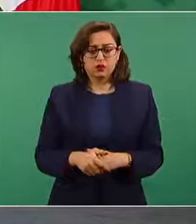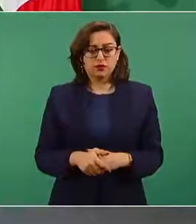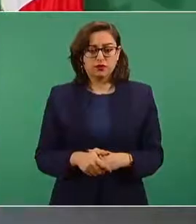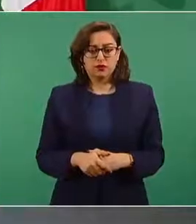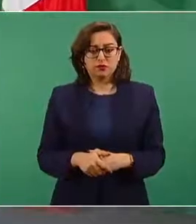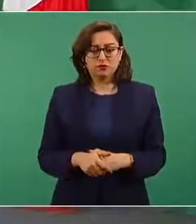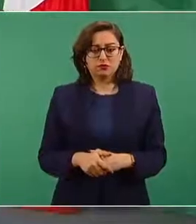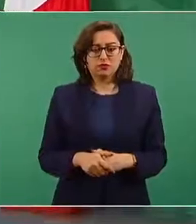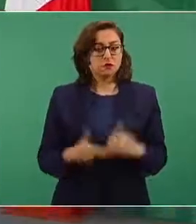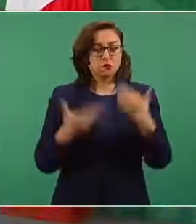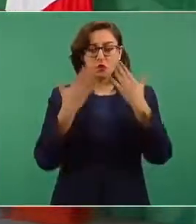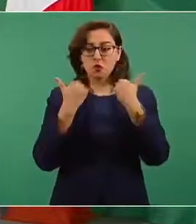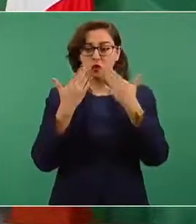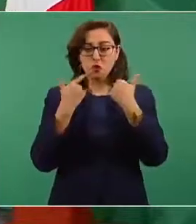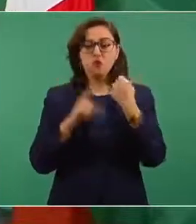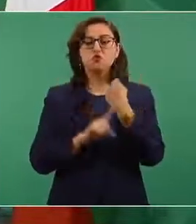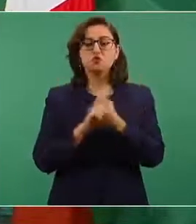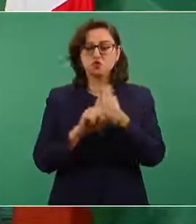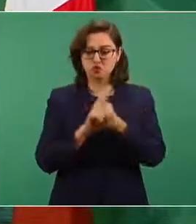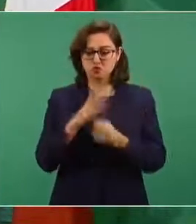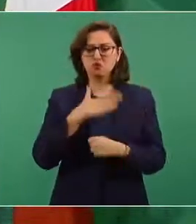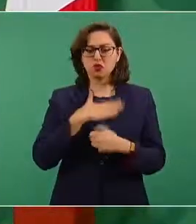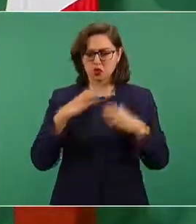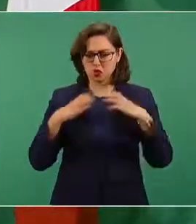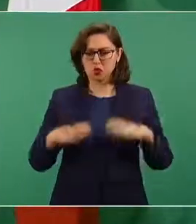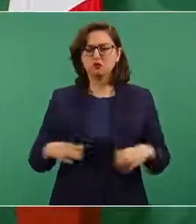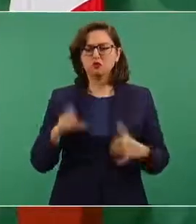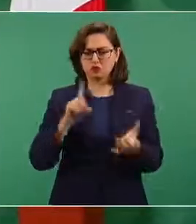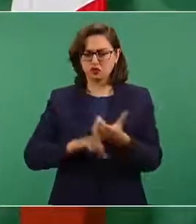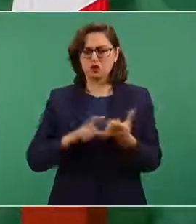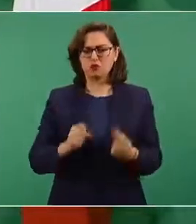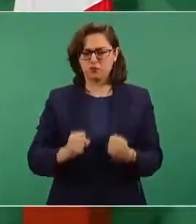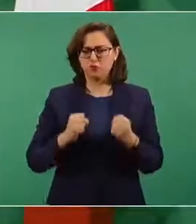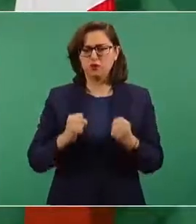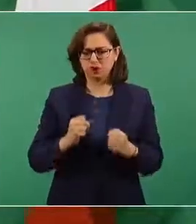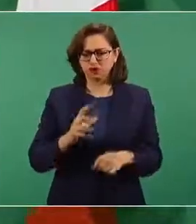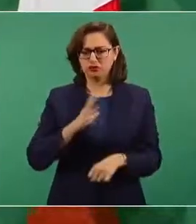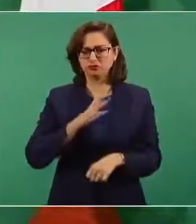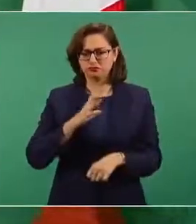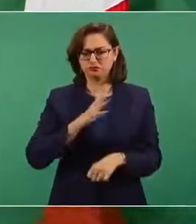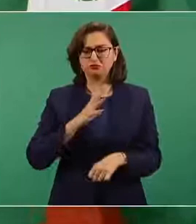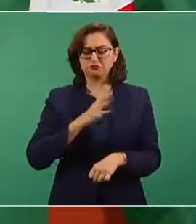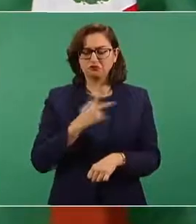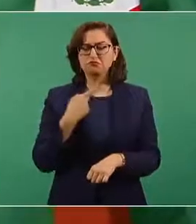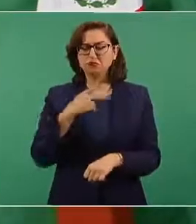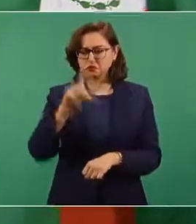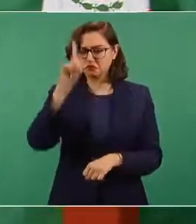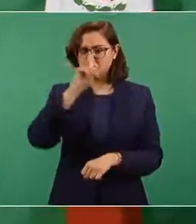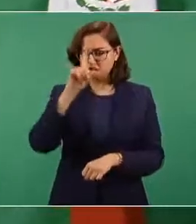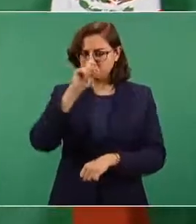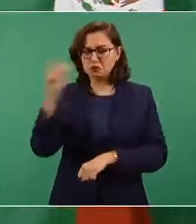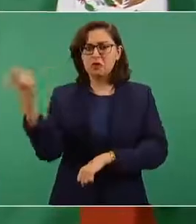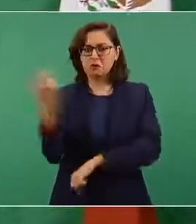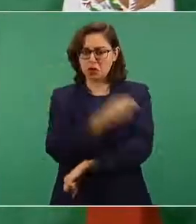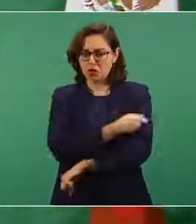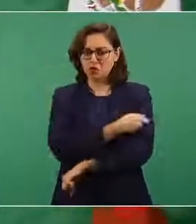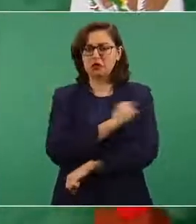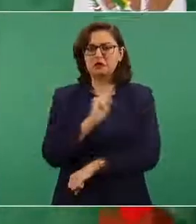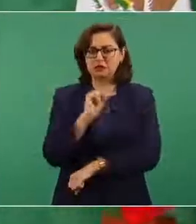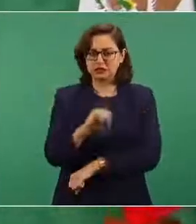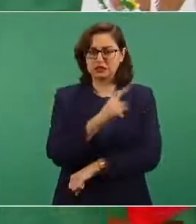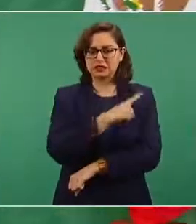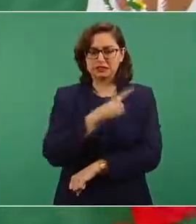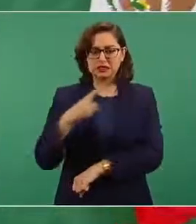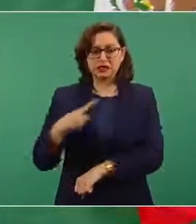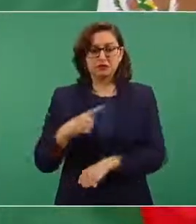No hay problema, tengo anticuerpos, pero recomiendan que sí, me debo de vacunar.